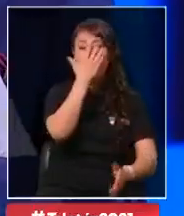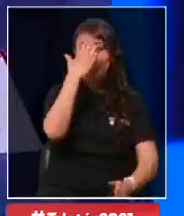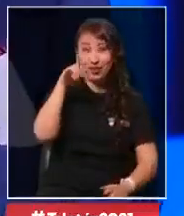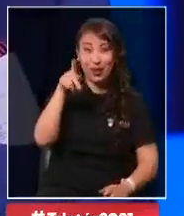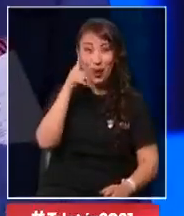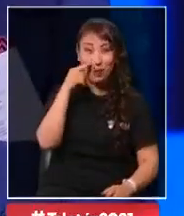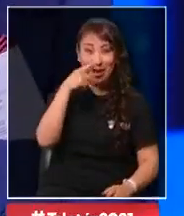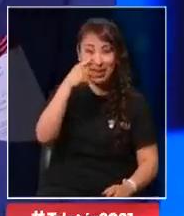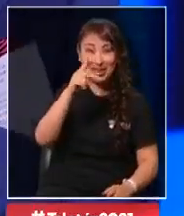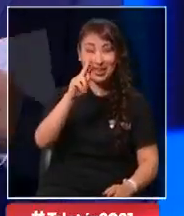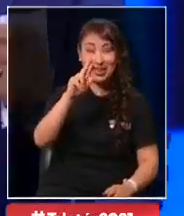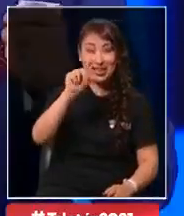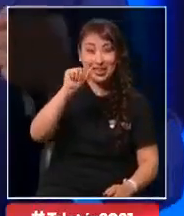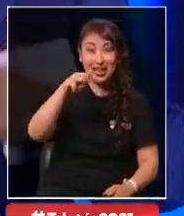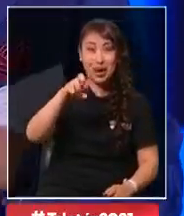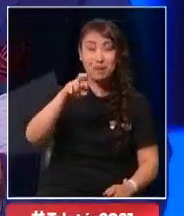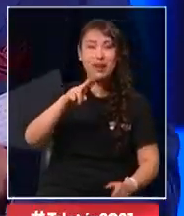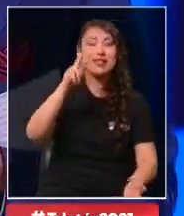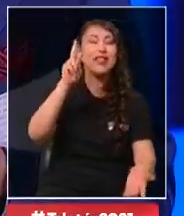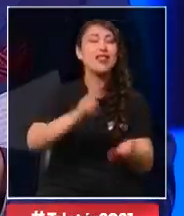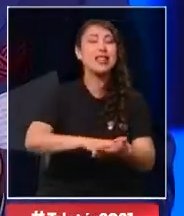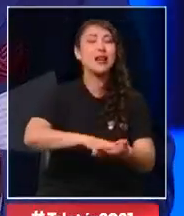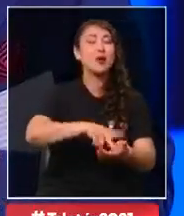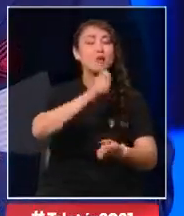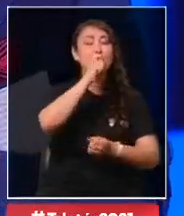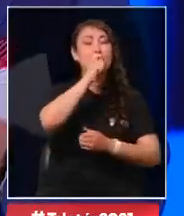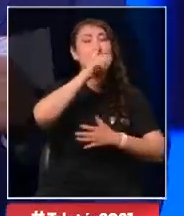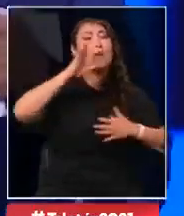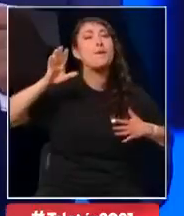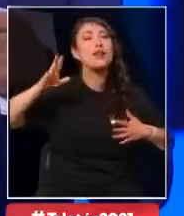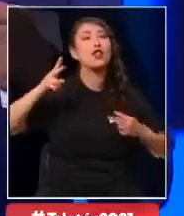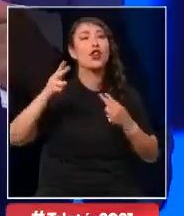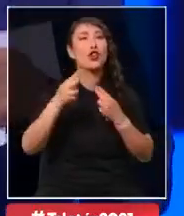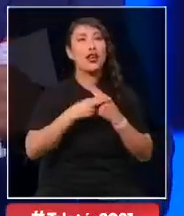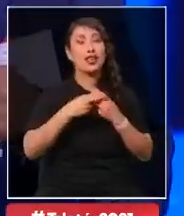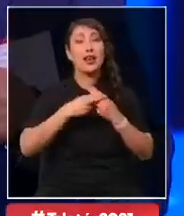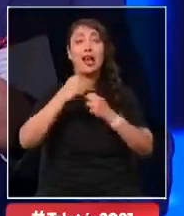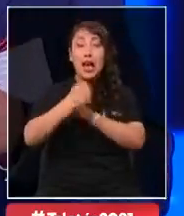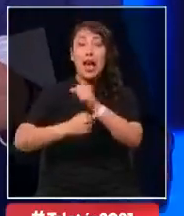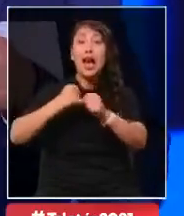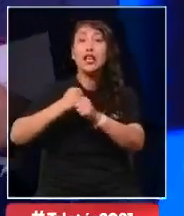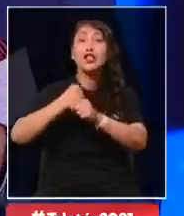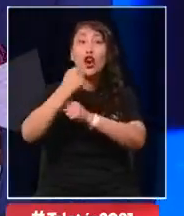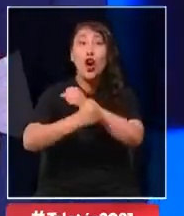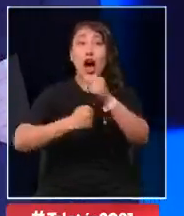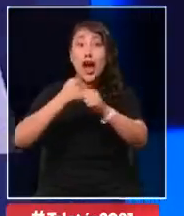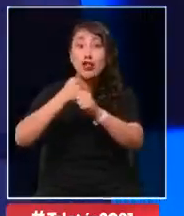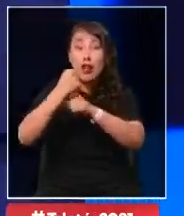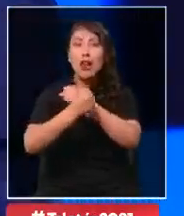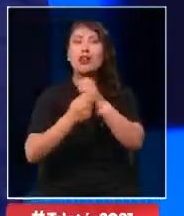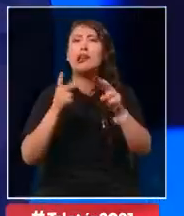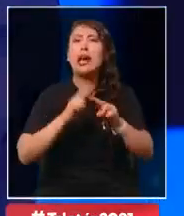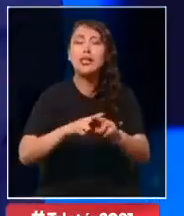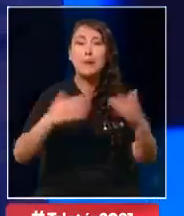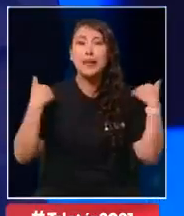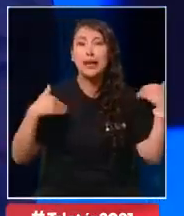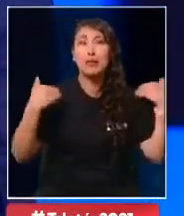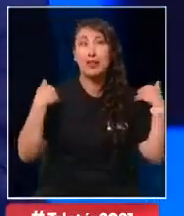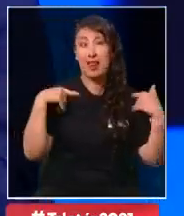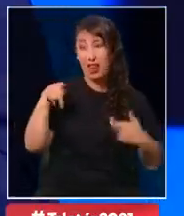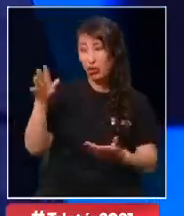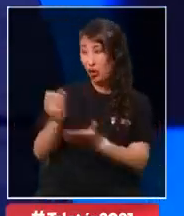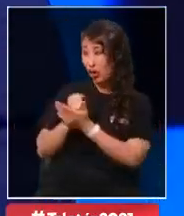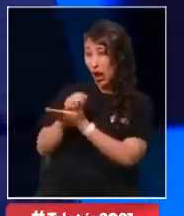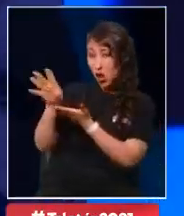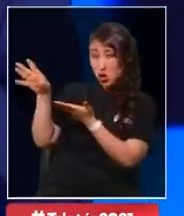tiene realmente un compromiso con la Teletón. Él todos los años se prepara. Esto no se hace en un